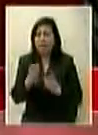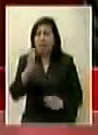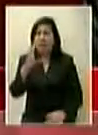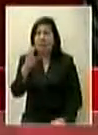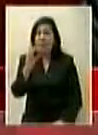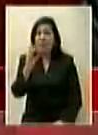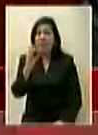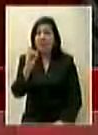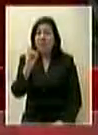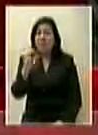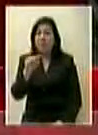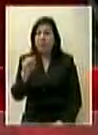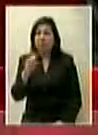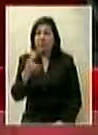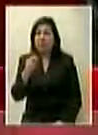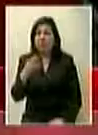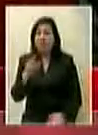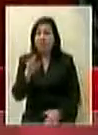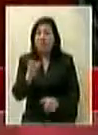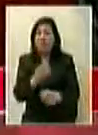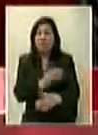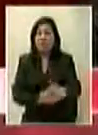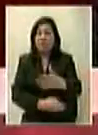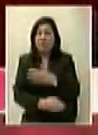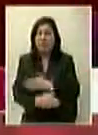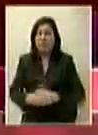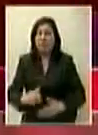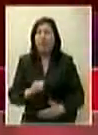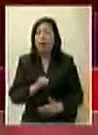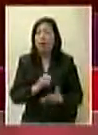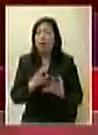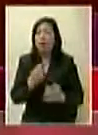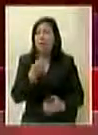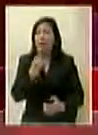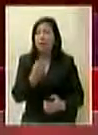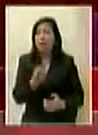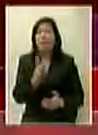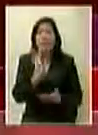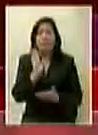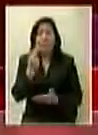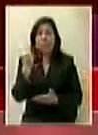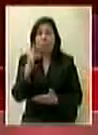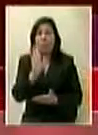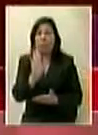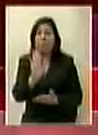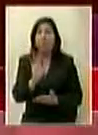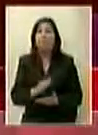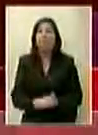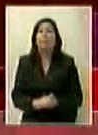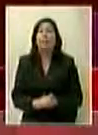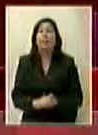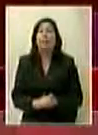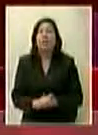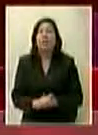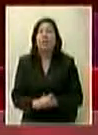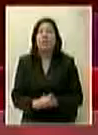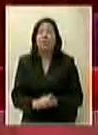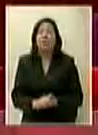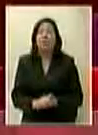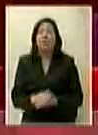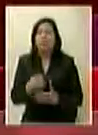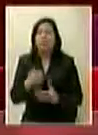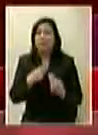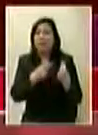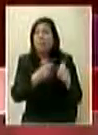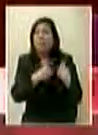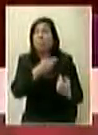presidente, hizo alusión al tema de los discapacitados. Yo quisiera, por su intermedio, absolver, por lo menos en lo que me compete a